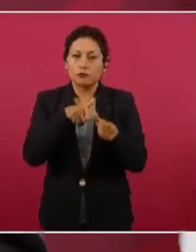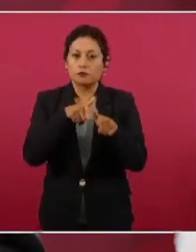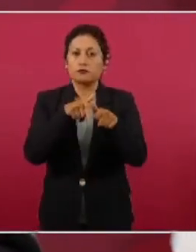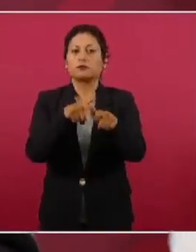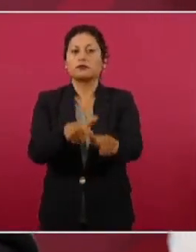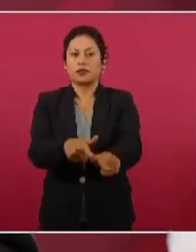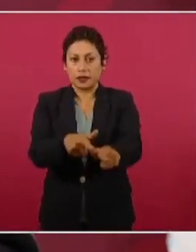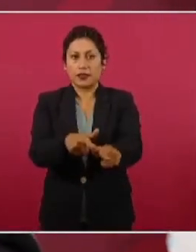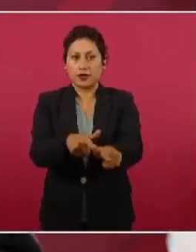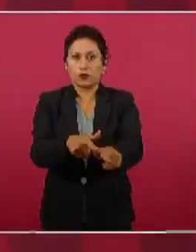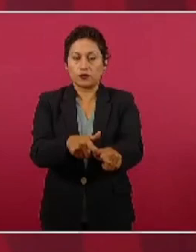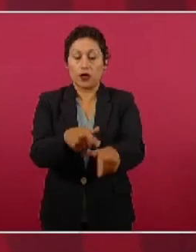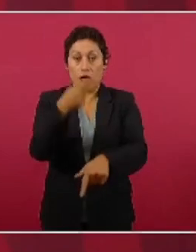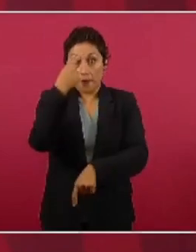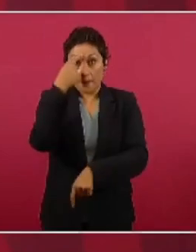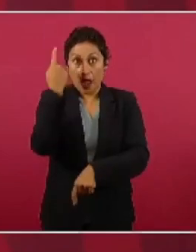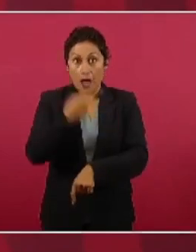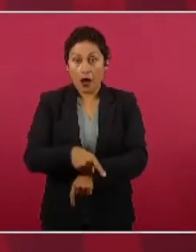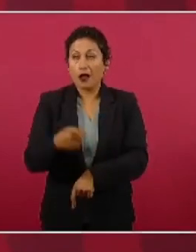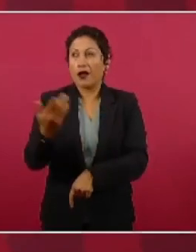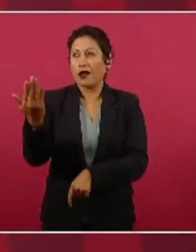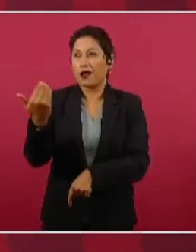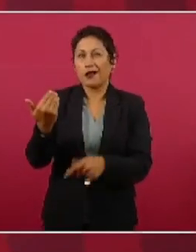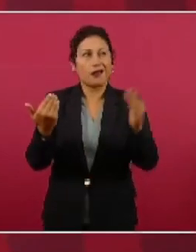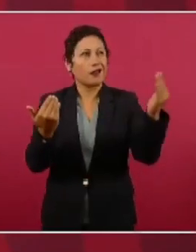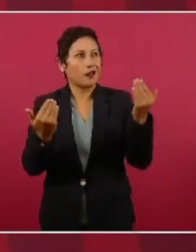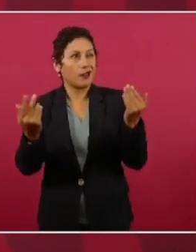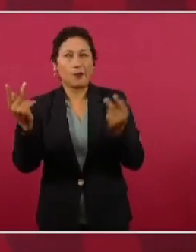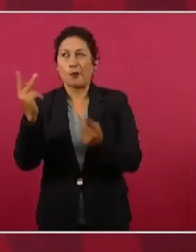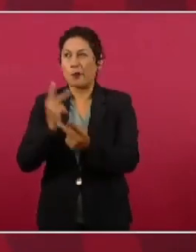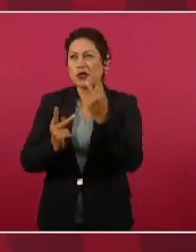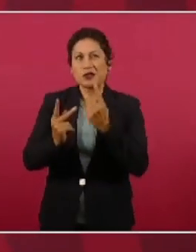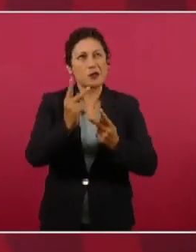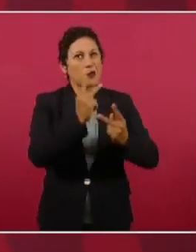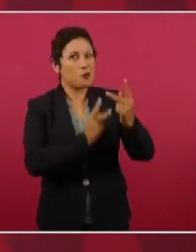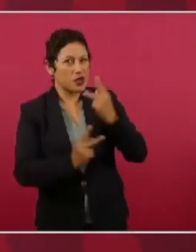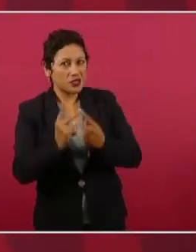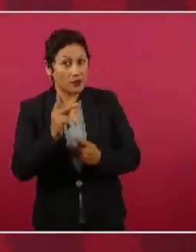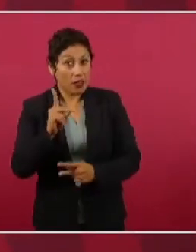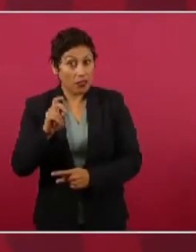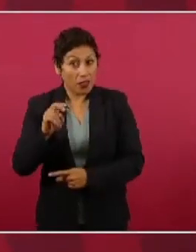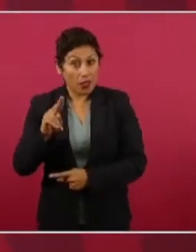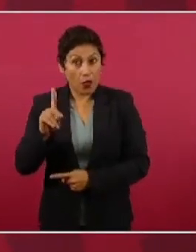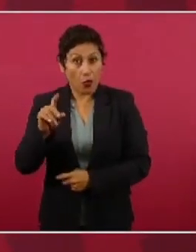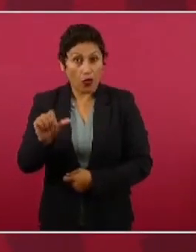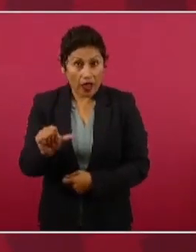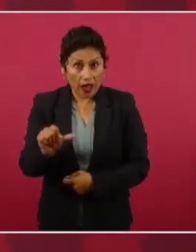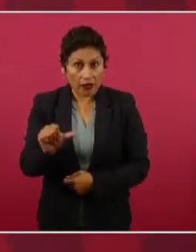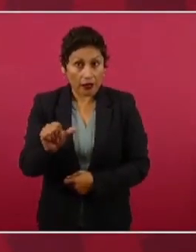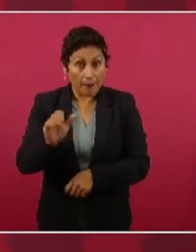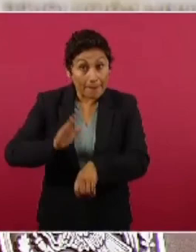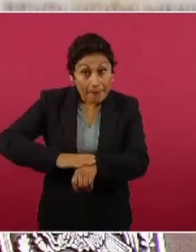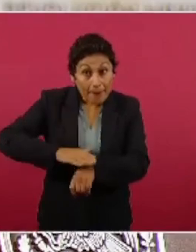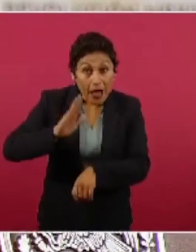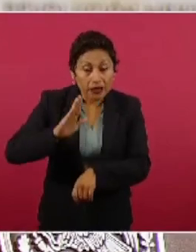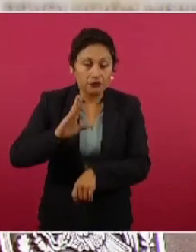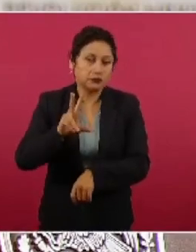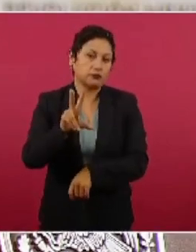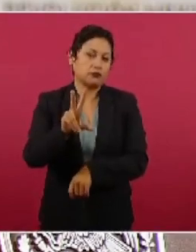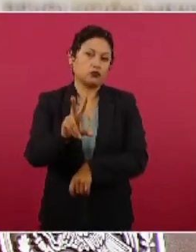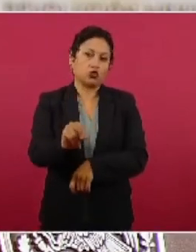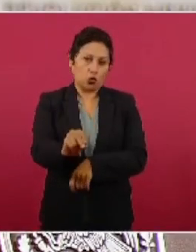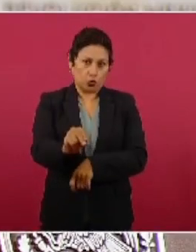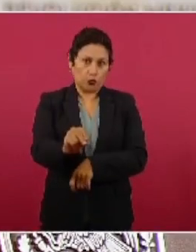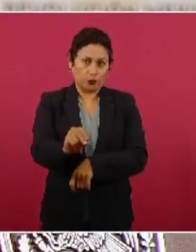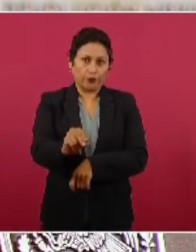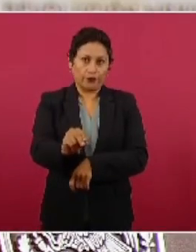sin deuda, sin solicitar deudas adicionales,